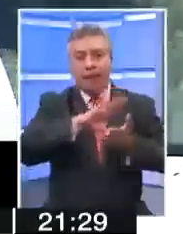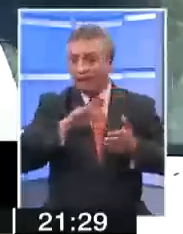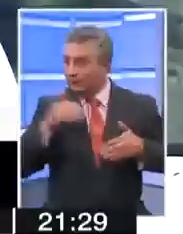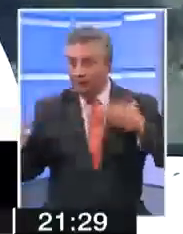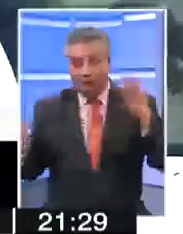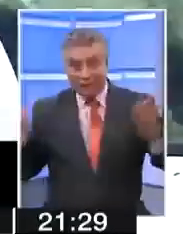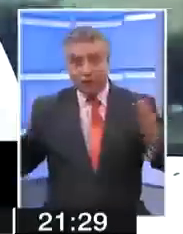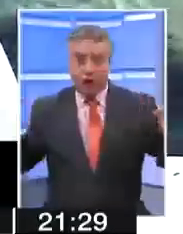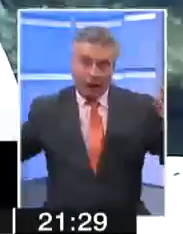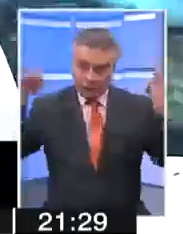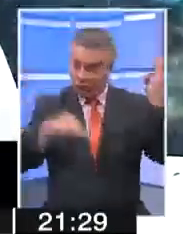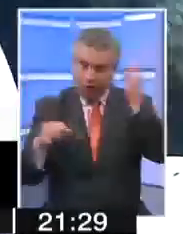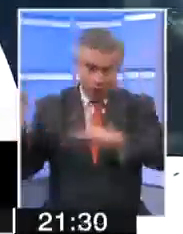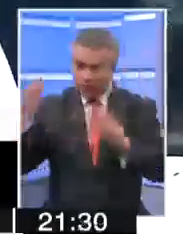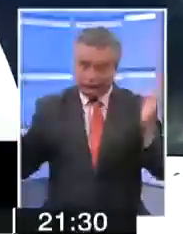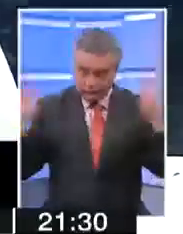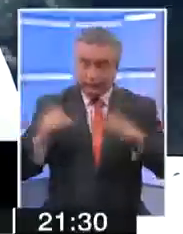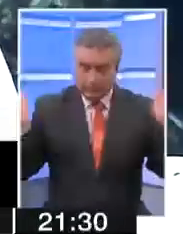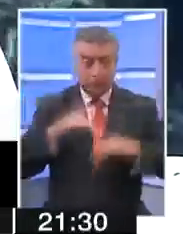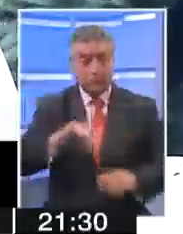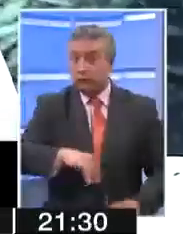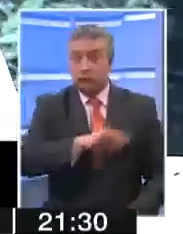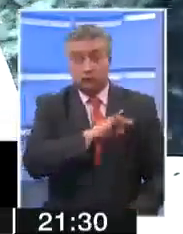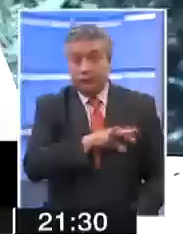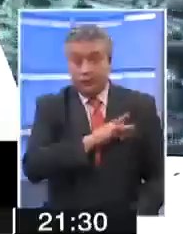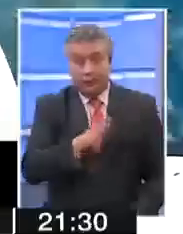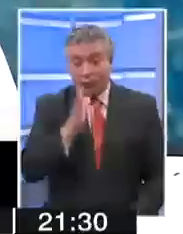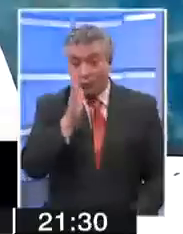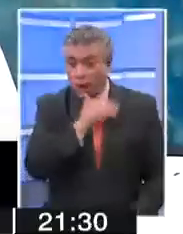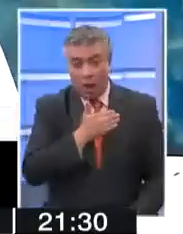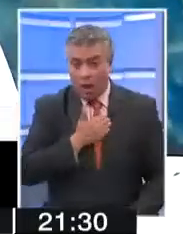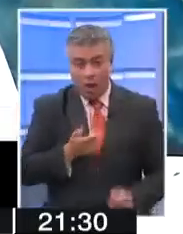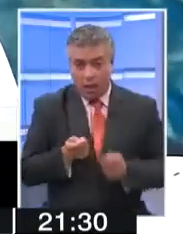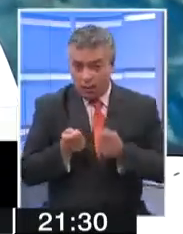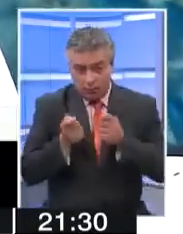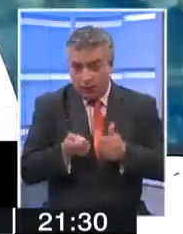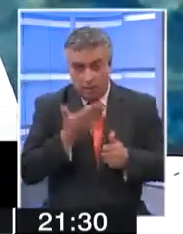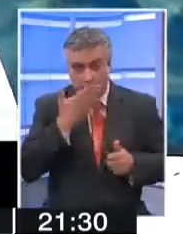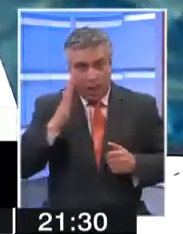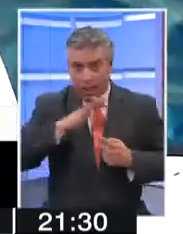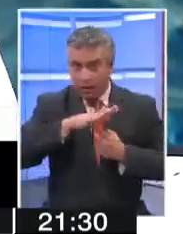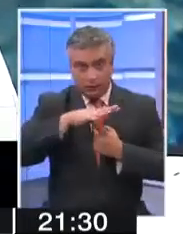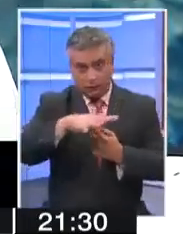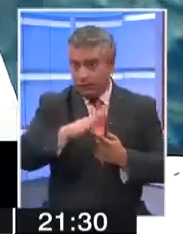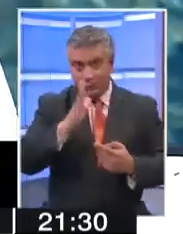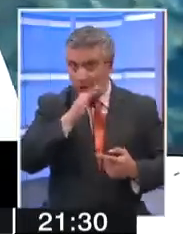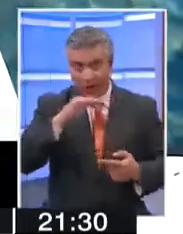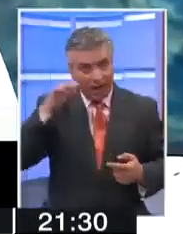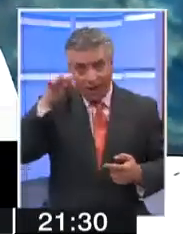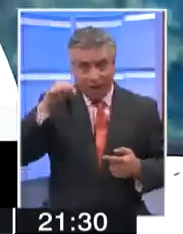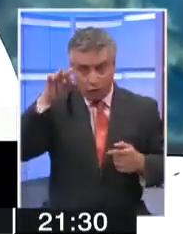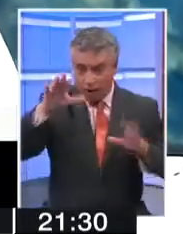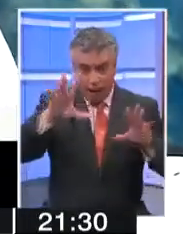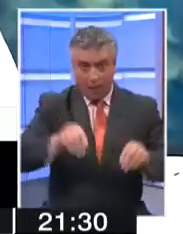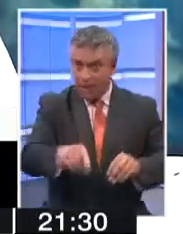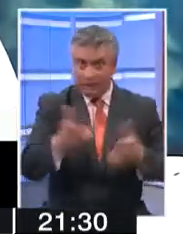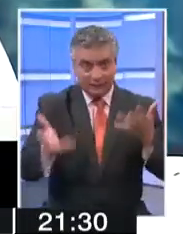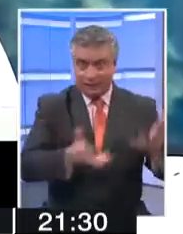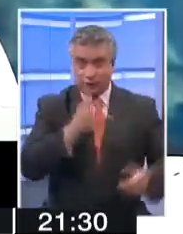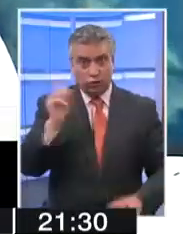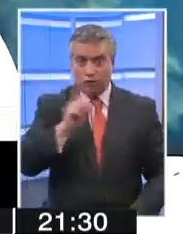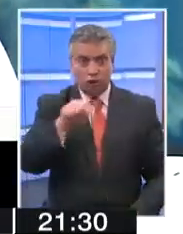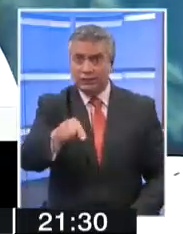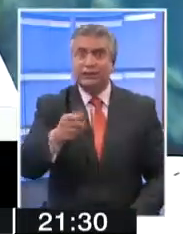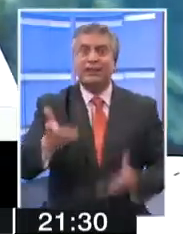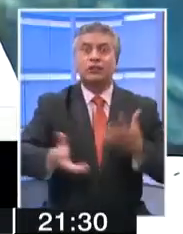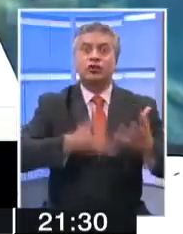aviones, porque realmente en Chile no tenemos la capacidad de helicópteros ni de aviones para poder pagar este incendio. Este es el incendio que va a pasar a ser el